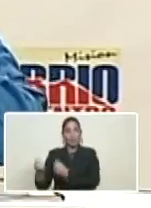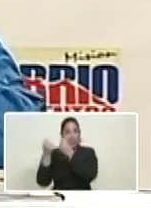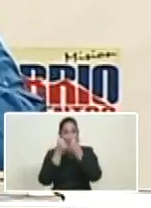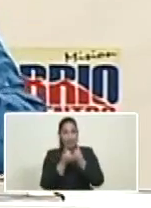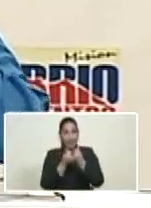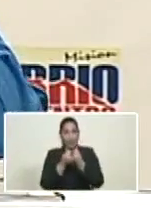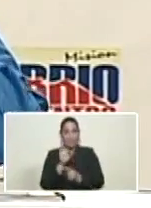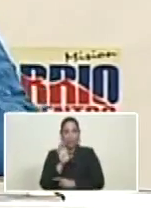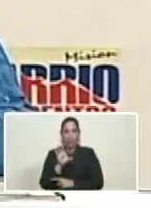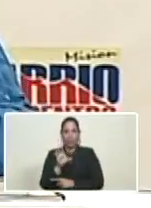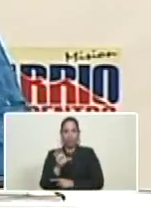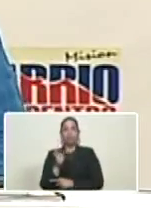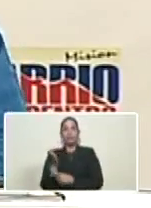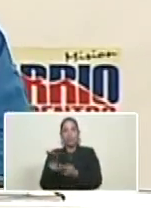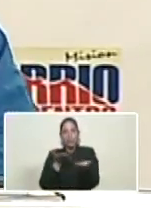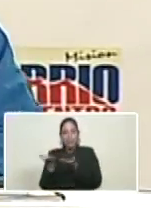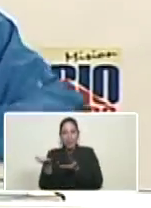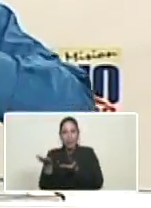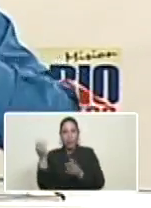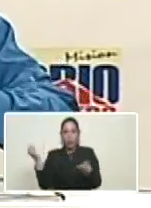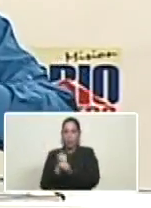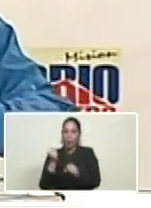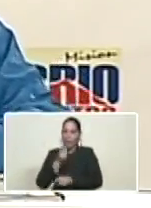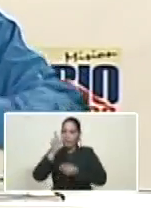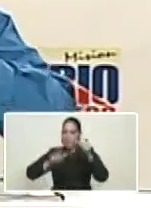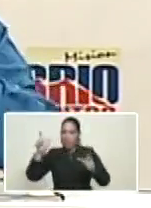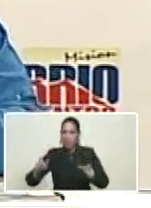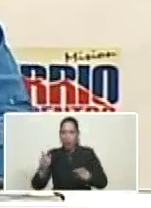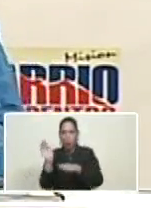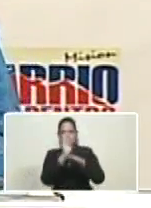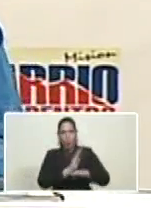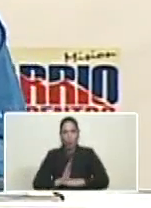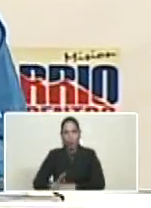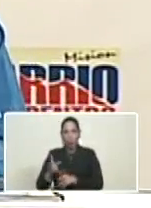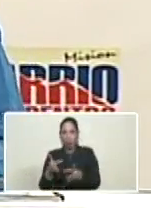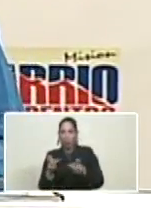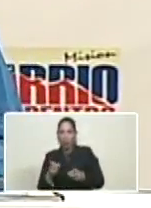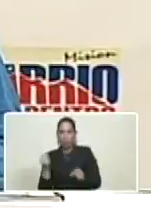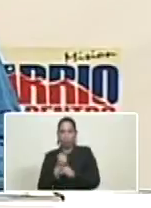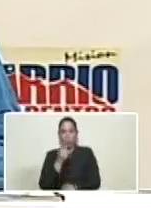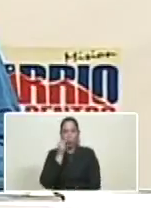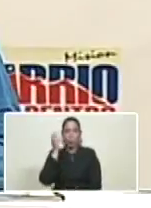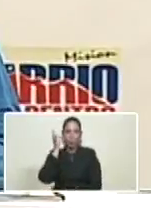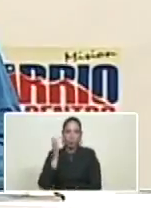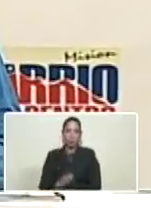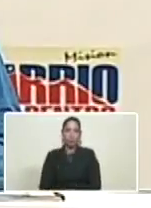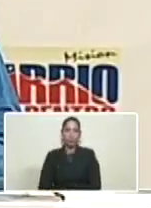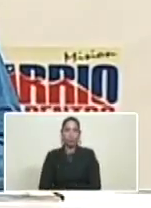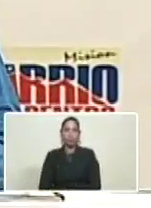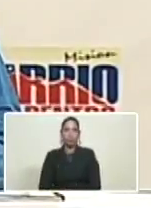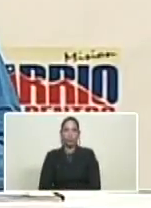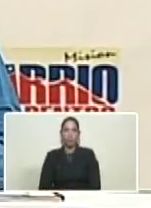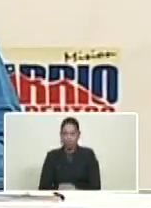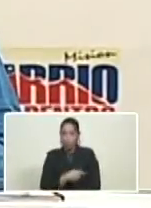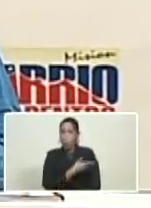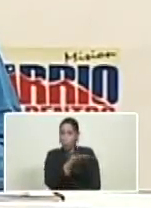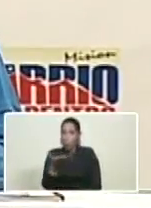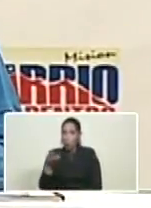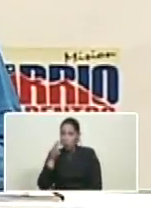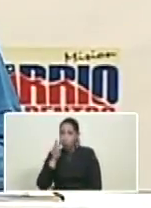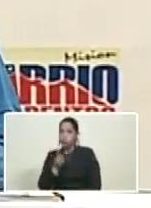país está al servicio del que trabaja, del salario, del trabajador, la trabajadora. Ustedes lo van a ver, lo vamos a